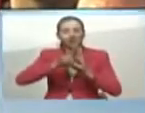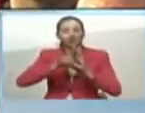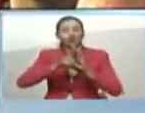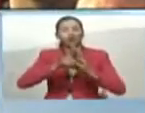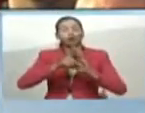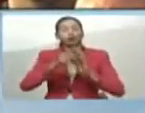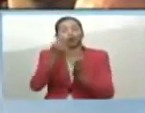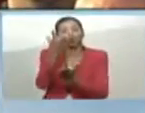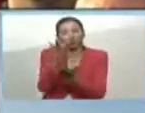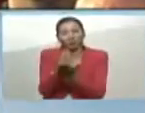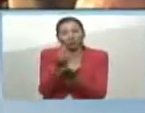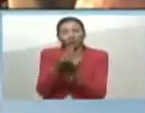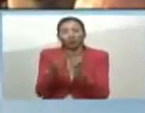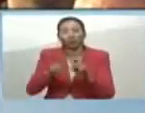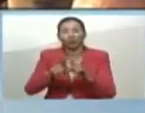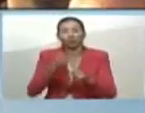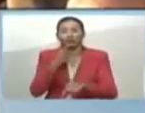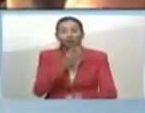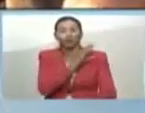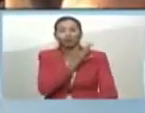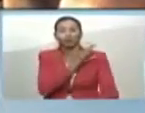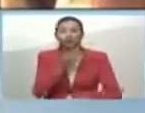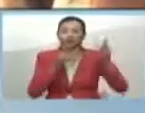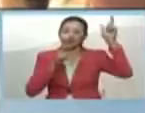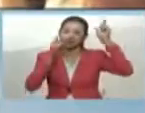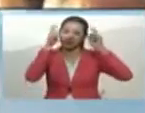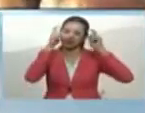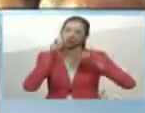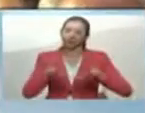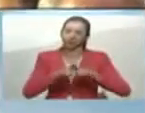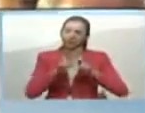comuna, como lo dijo nuestro comandante supremo Hugo Chávez.